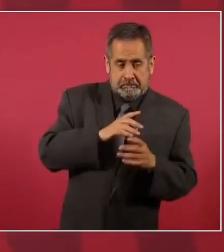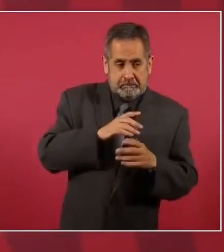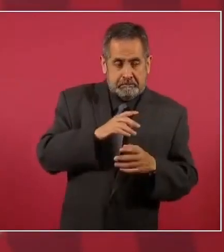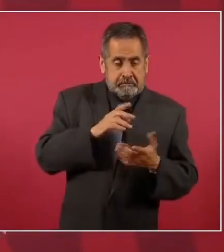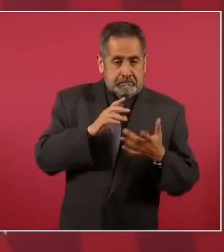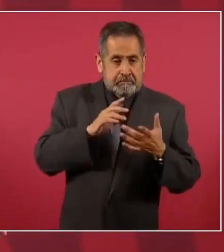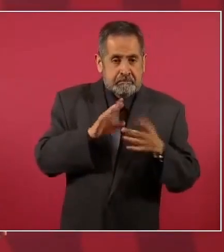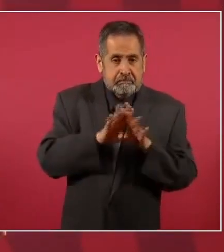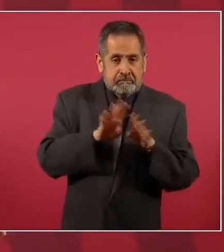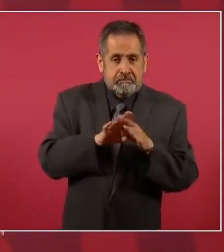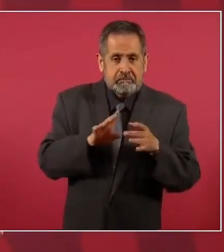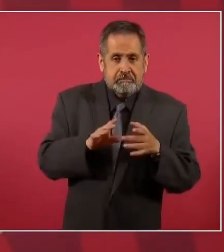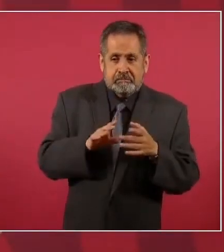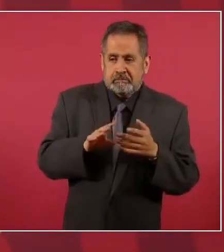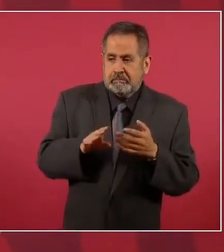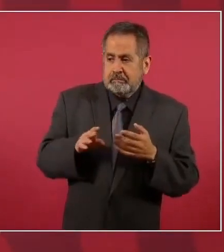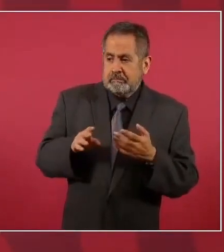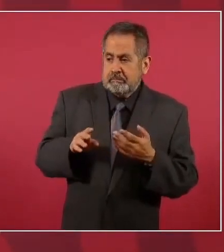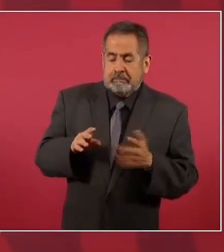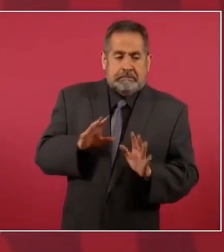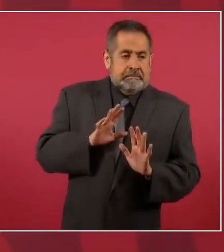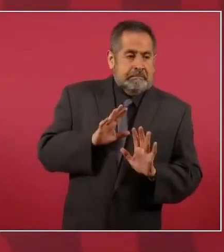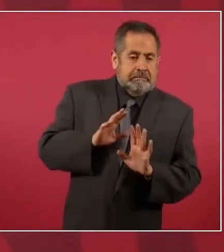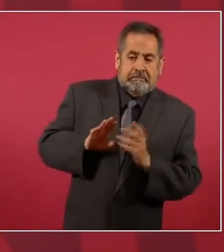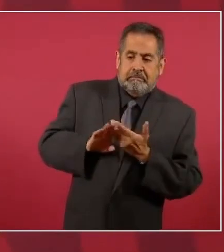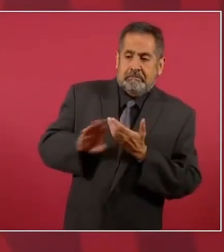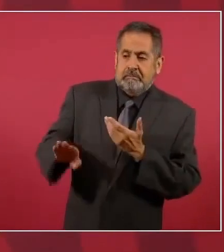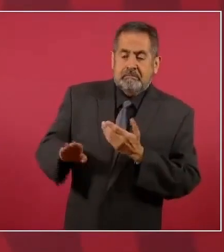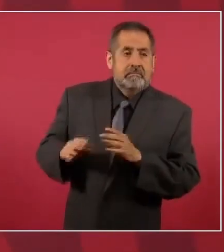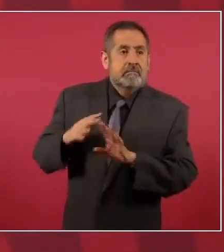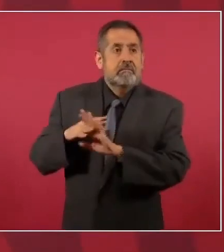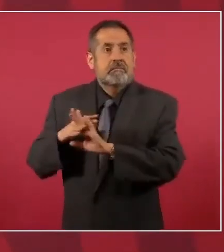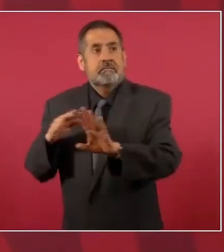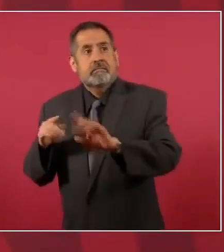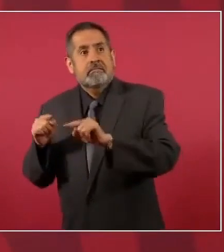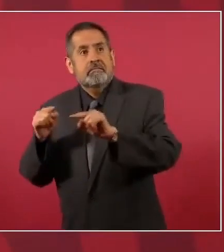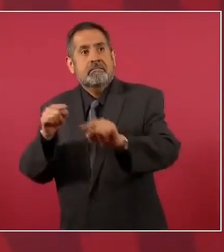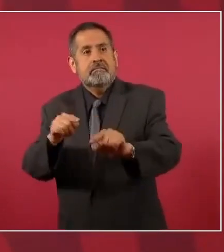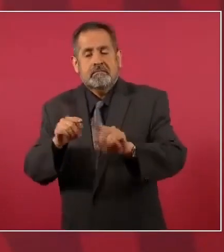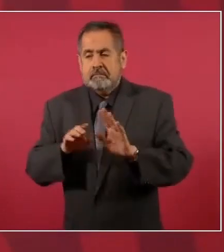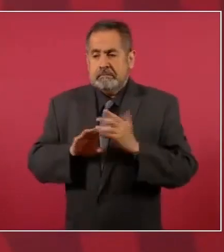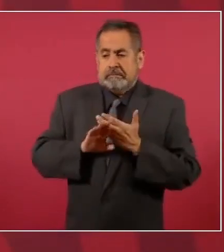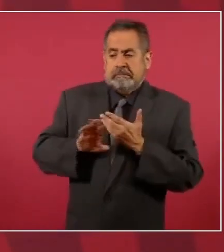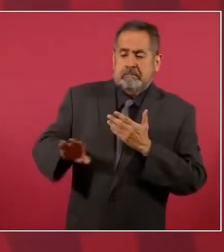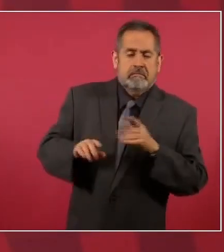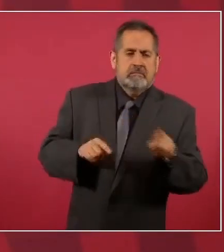a los migrantes, pues tampoco la compartimos,